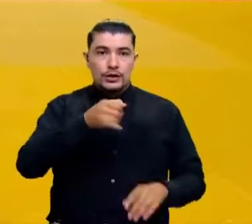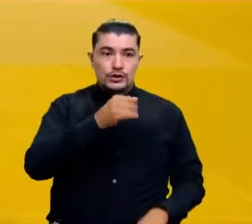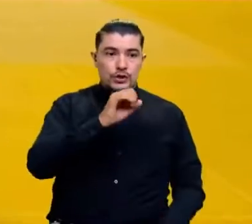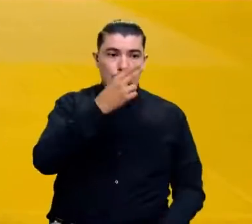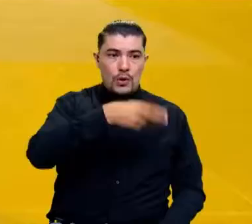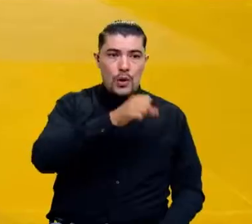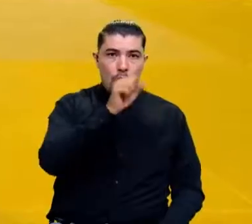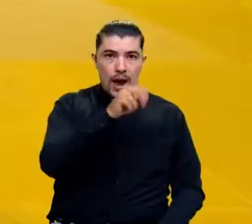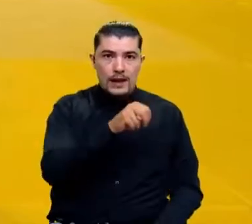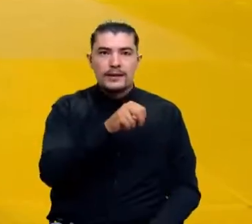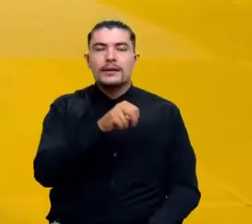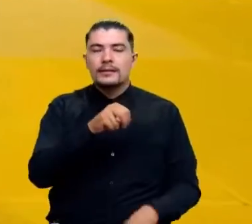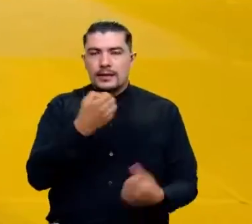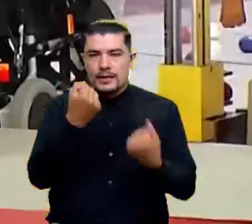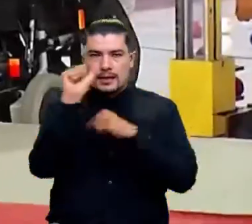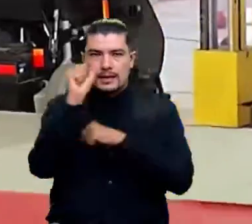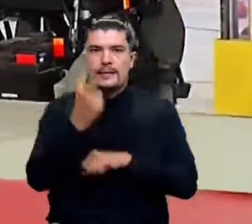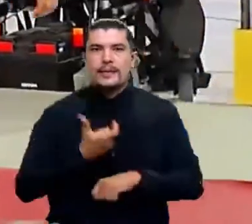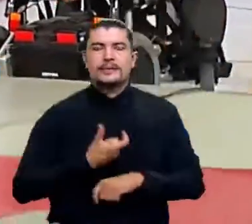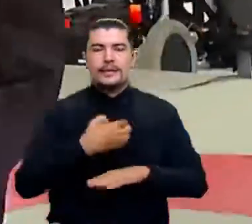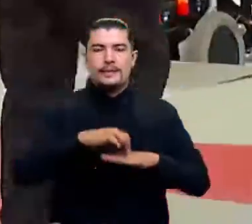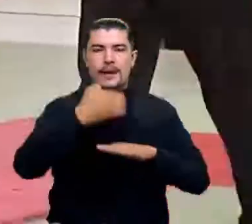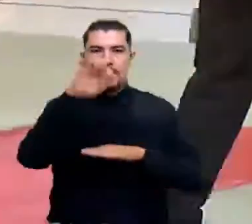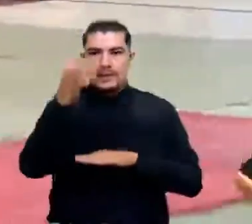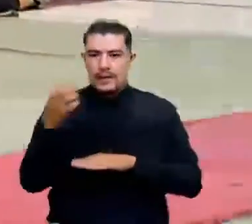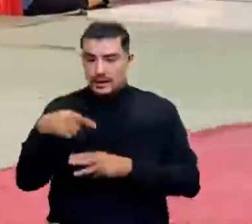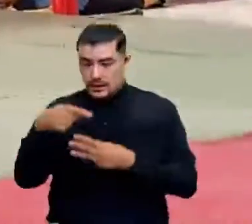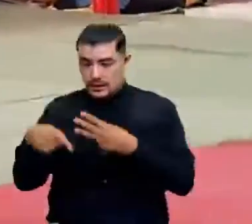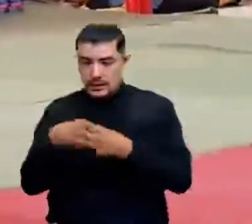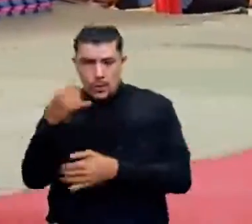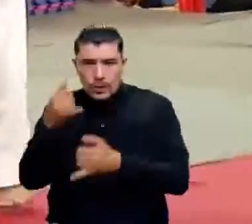plata. Los tres últimos representaban a Norte de Santander